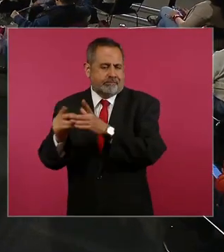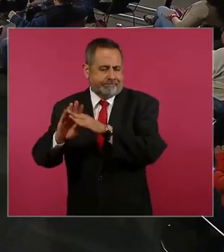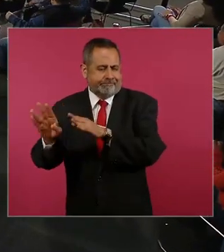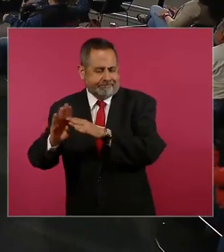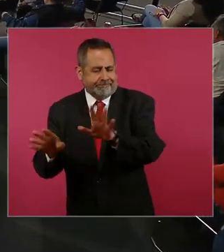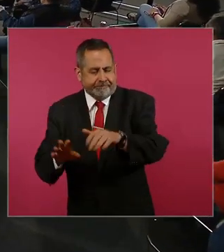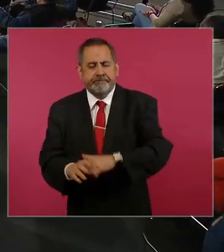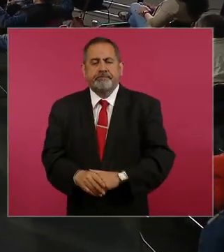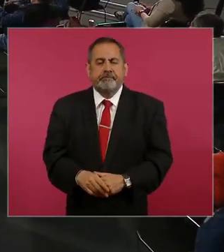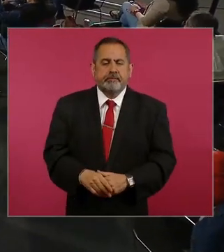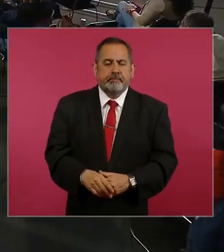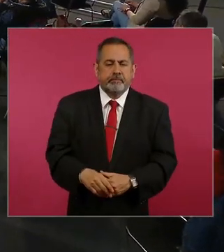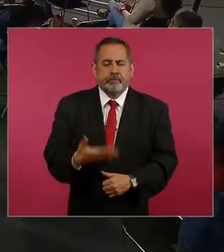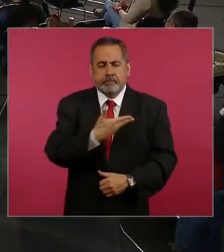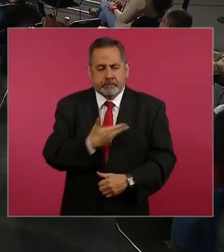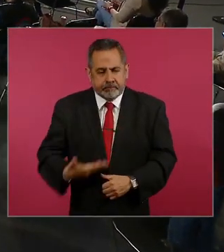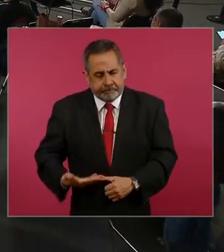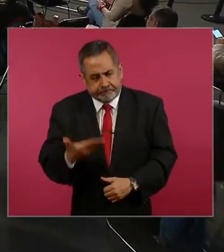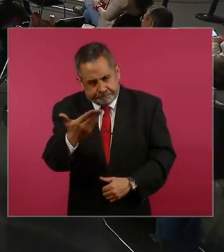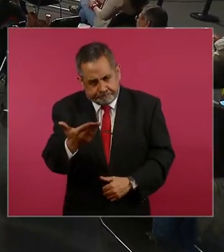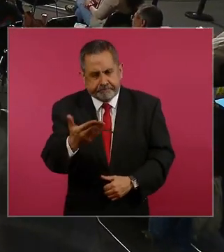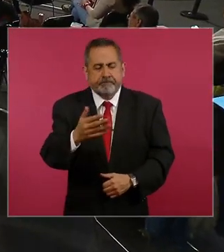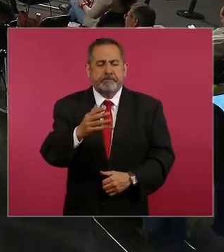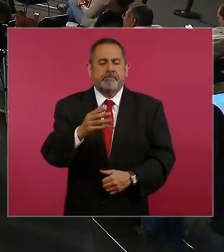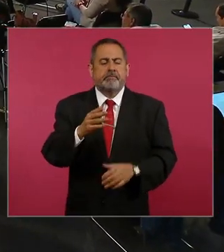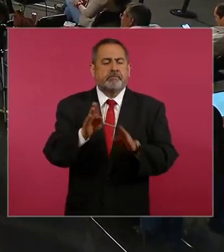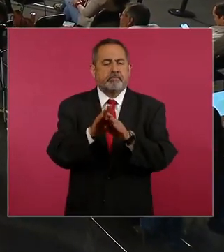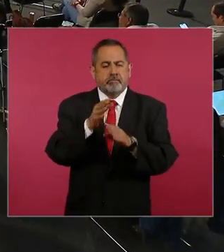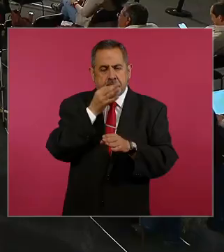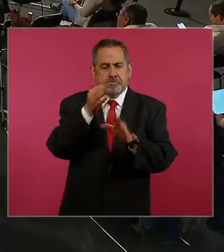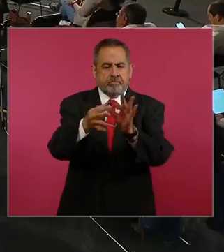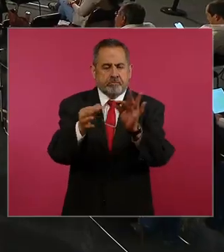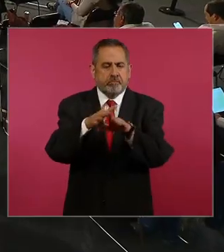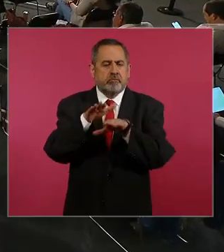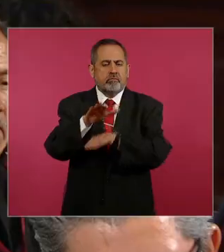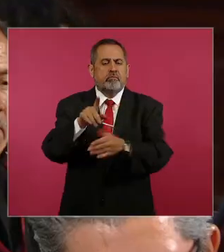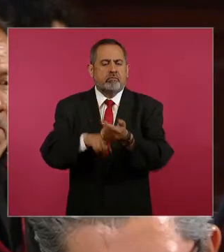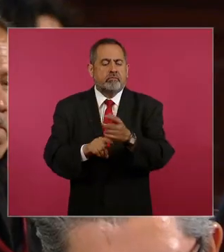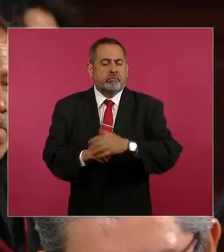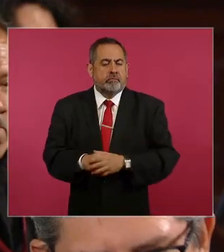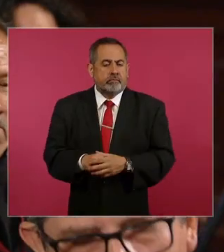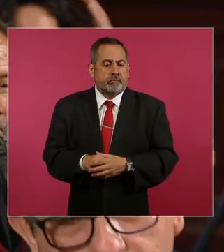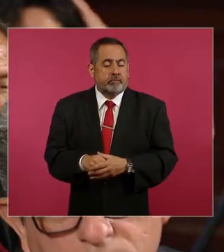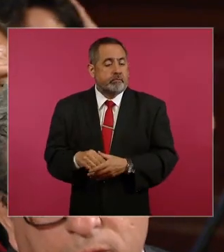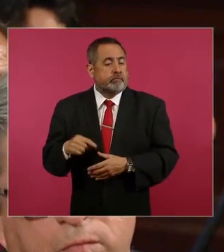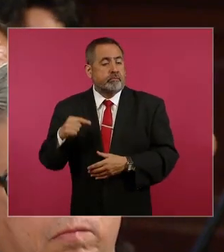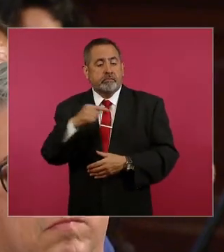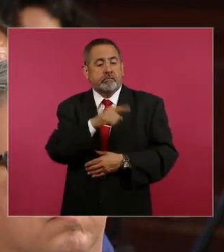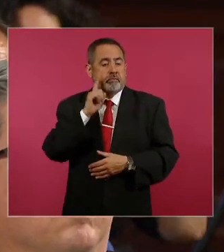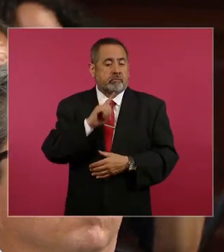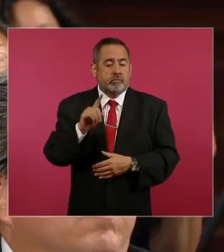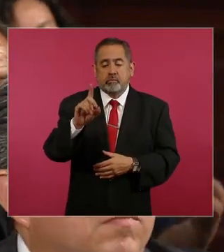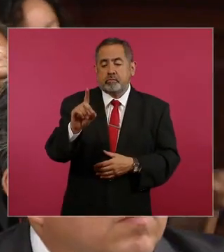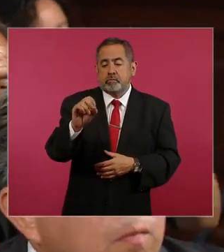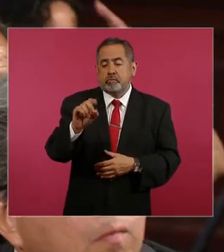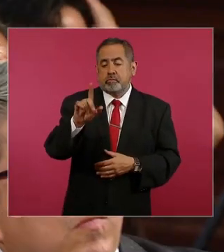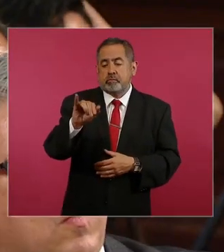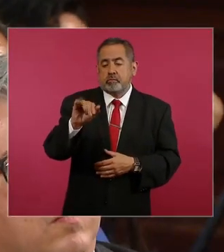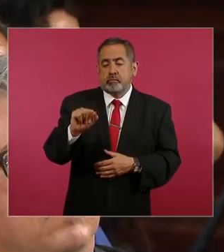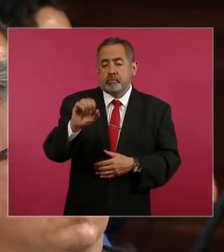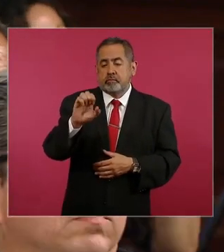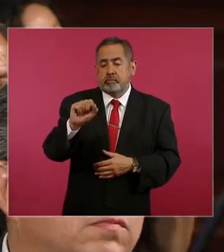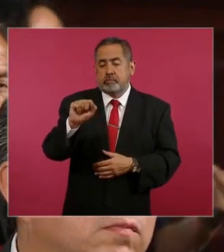si me hace favor su mensaje en relación a lo siguiente, la comunicadora de nombre Dolia Esteves,